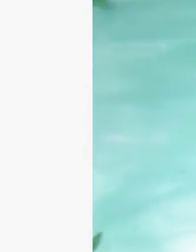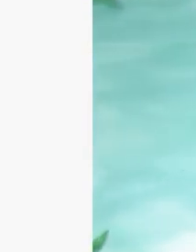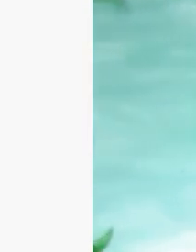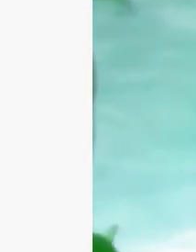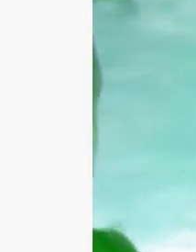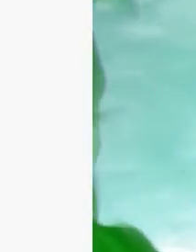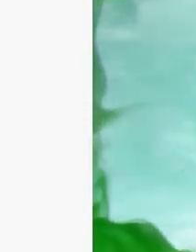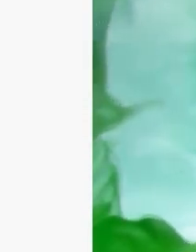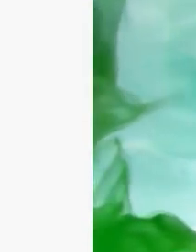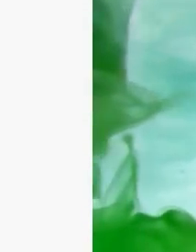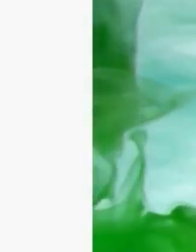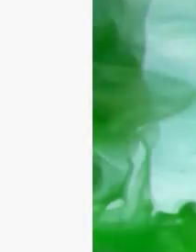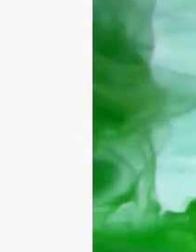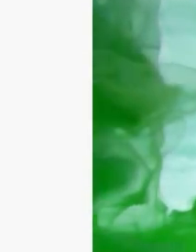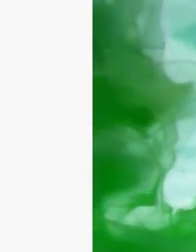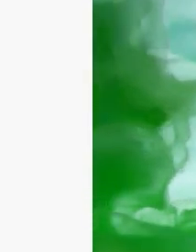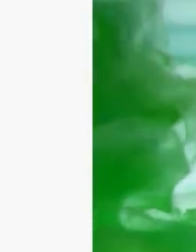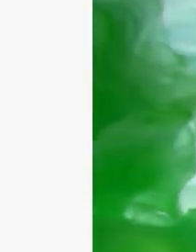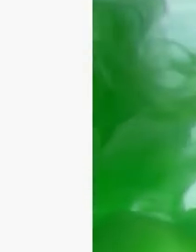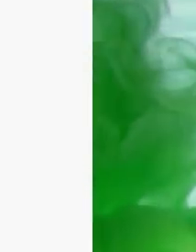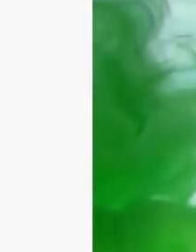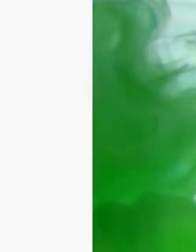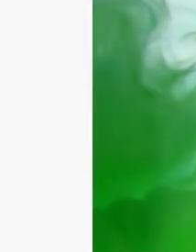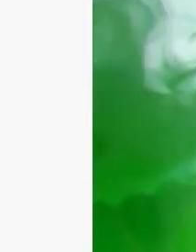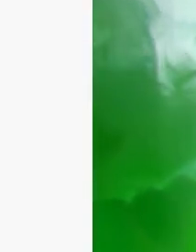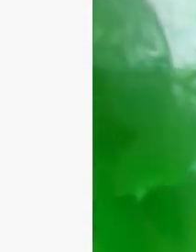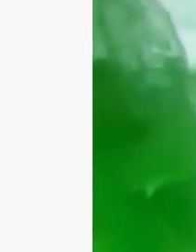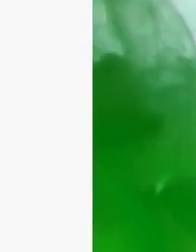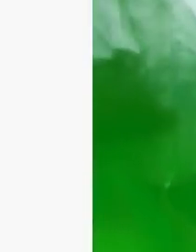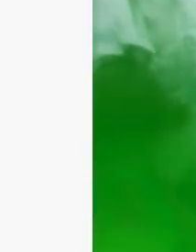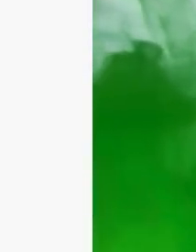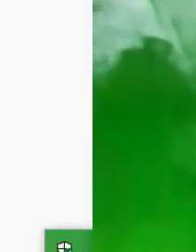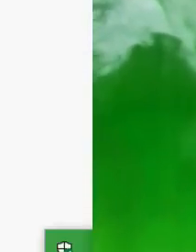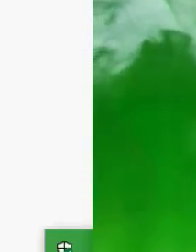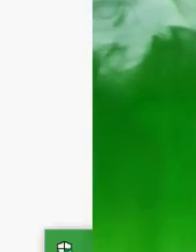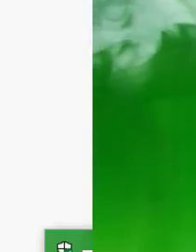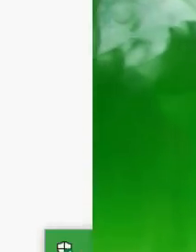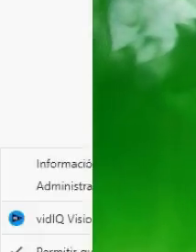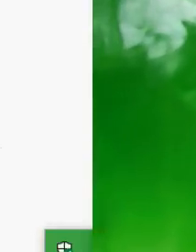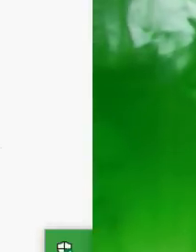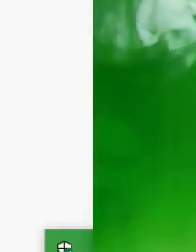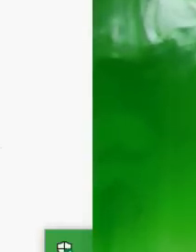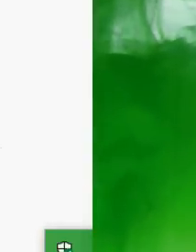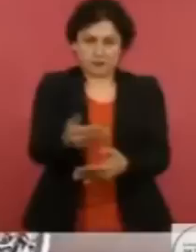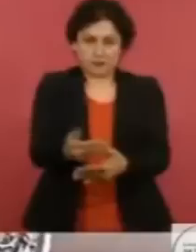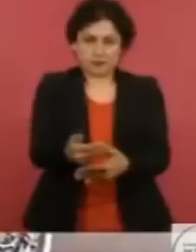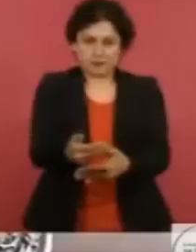a la Secretaría de Relaciones Exteriores, y él se quita de en medio. Saludos, compas.